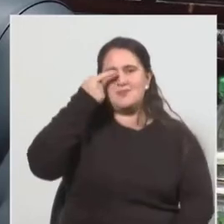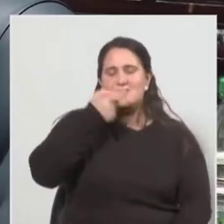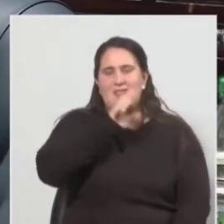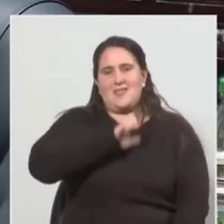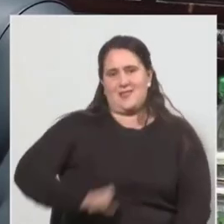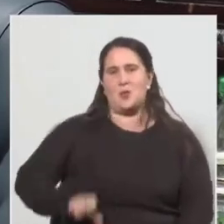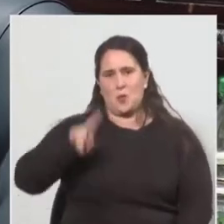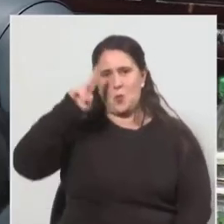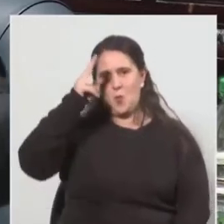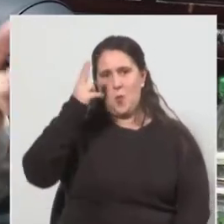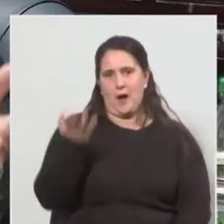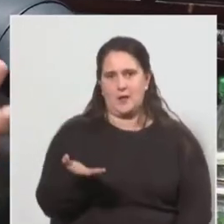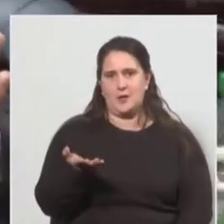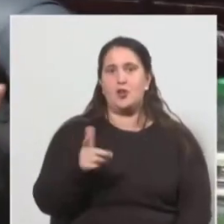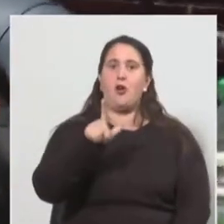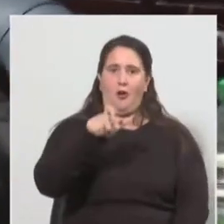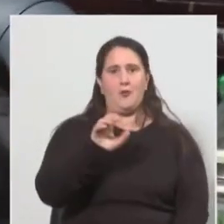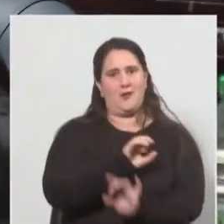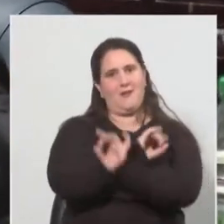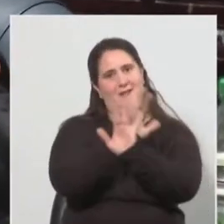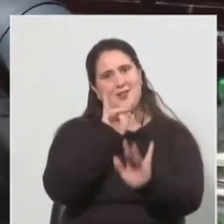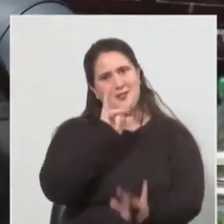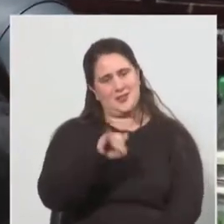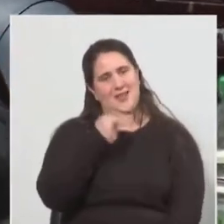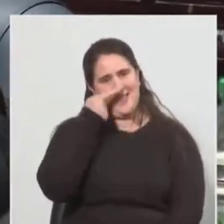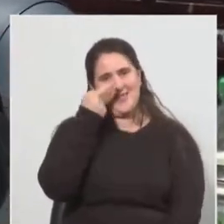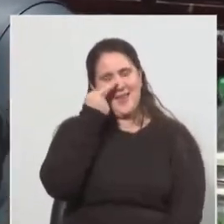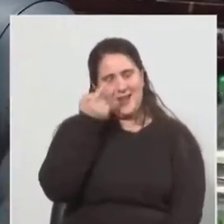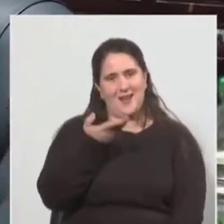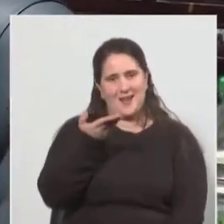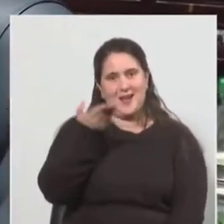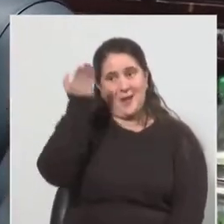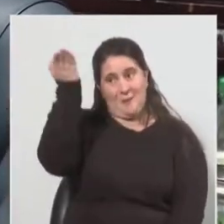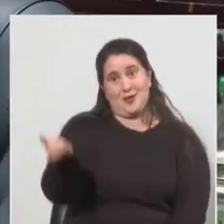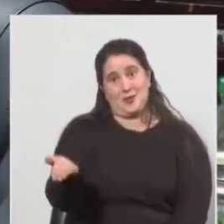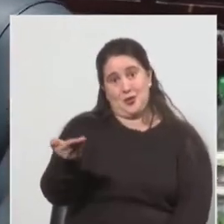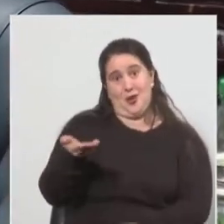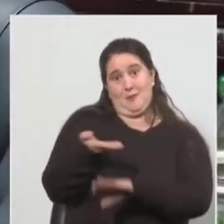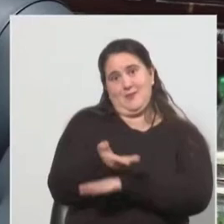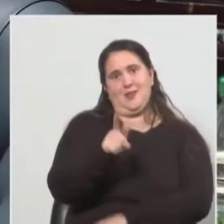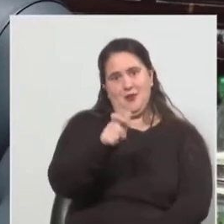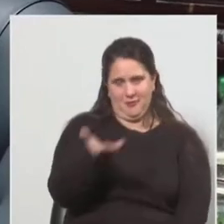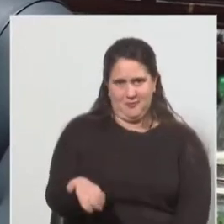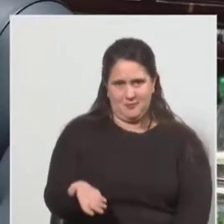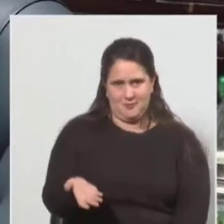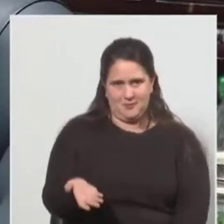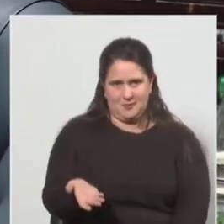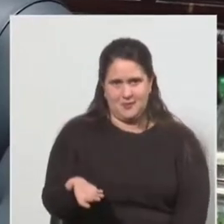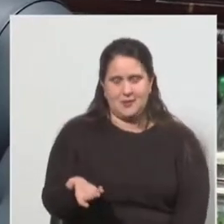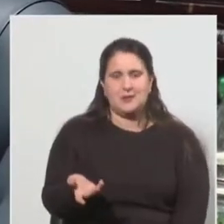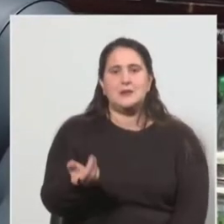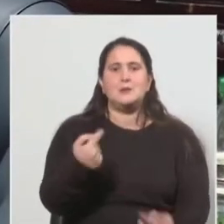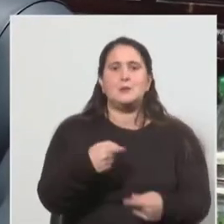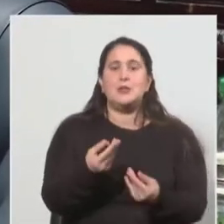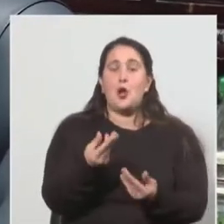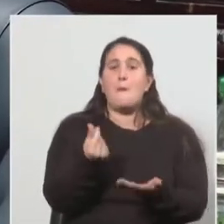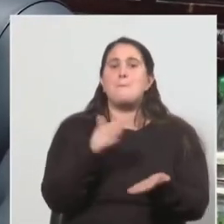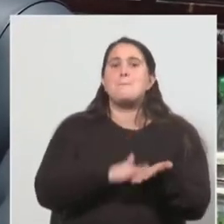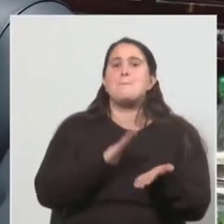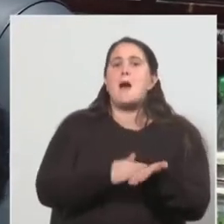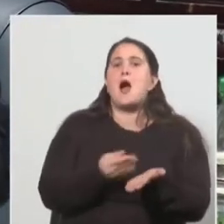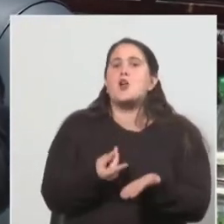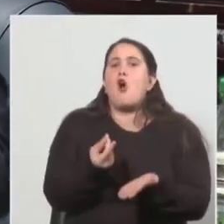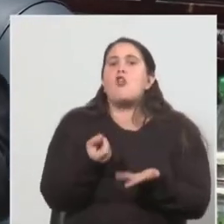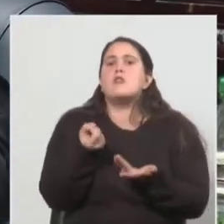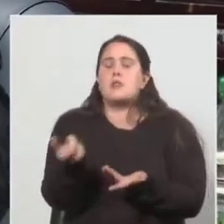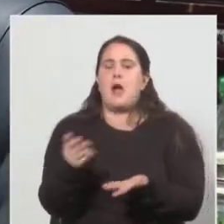uruguayo. Obviamente eran claras el interés del solicitante. La entrega en mano del pasaporte,